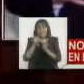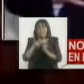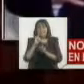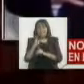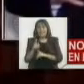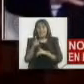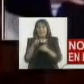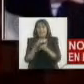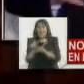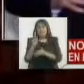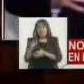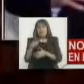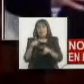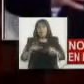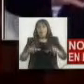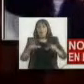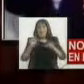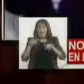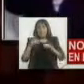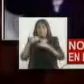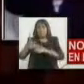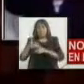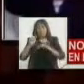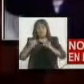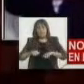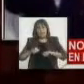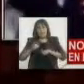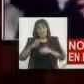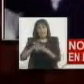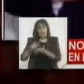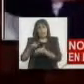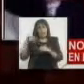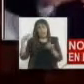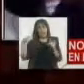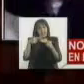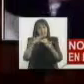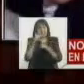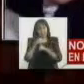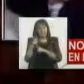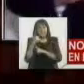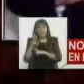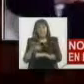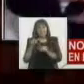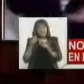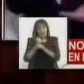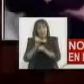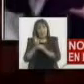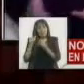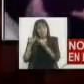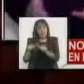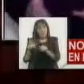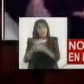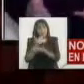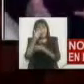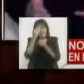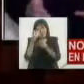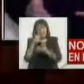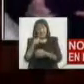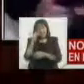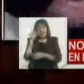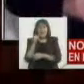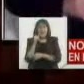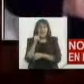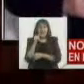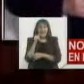daño local y posibles daños indirectos si el trabajo continuaba. Y el nuevo reporte que llegó